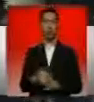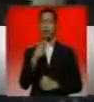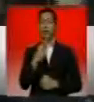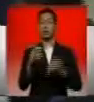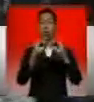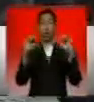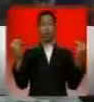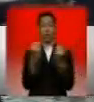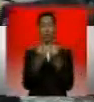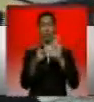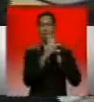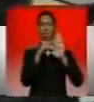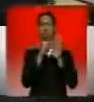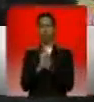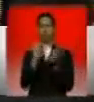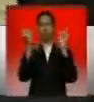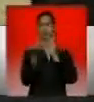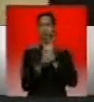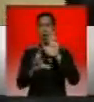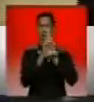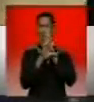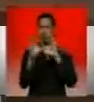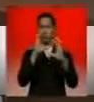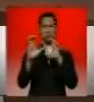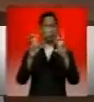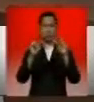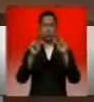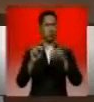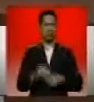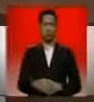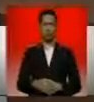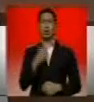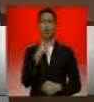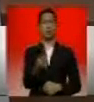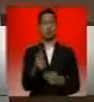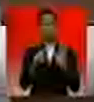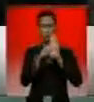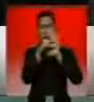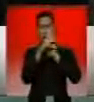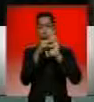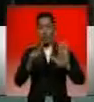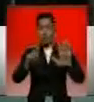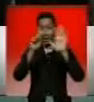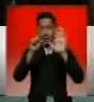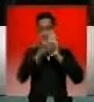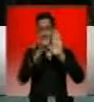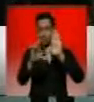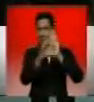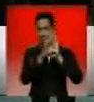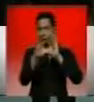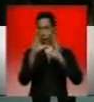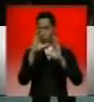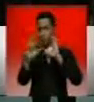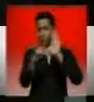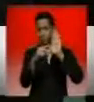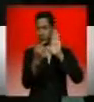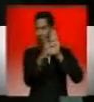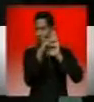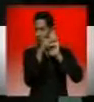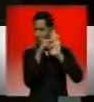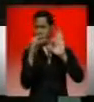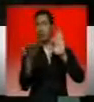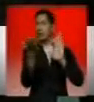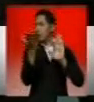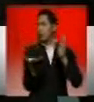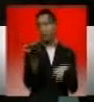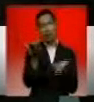no realizó ninguna modificación a la ley de comunicación. Dijo que el cambio en la sexta transitoria de la ley de comunicación posiblemente fue un